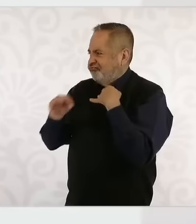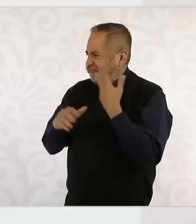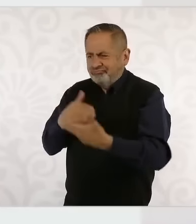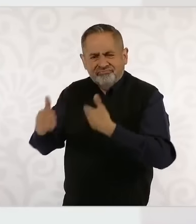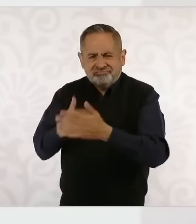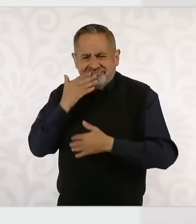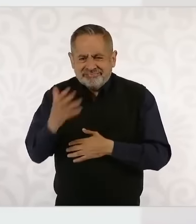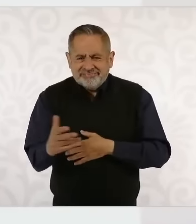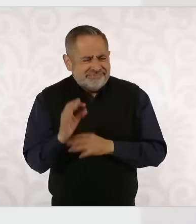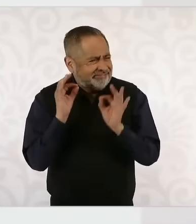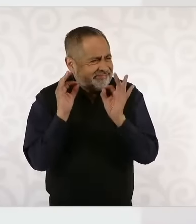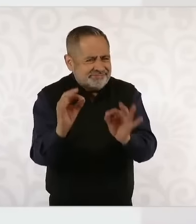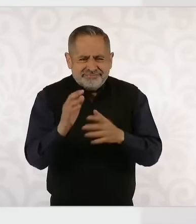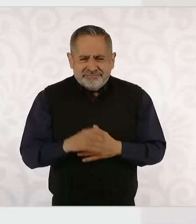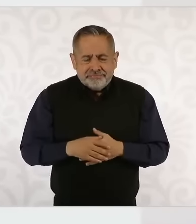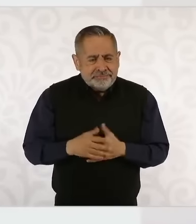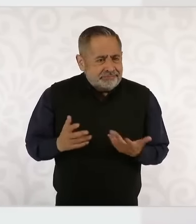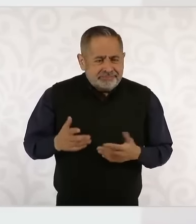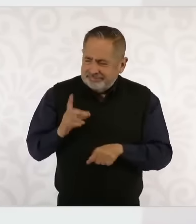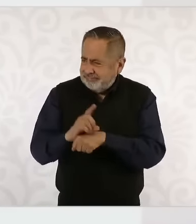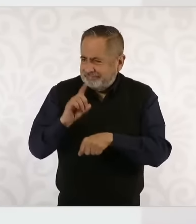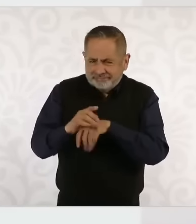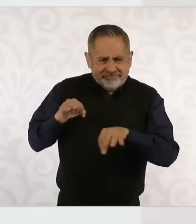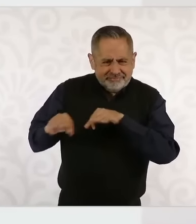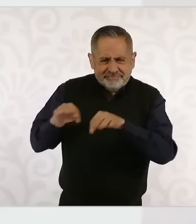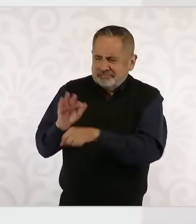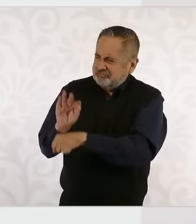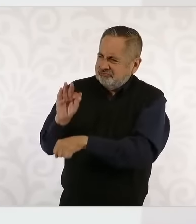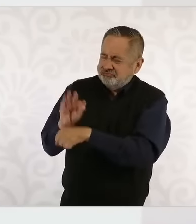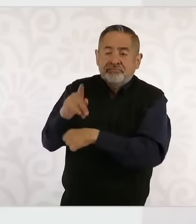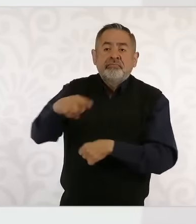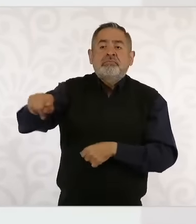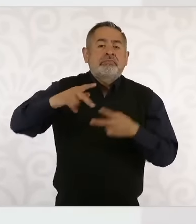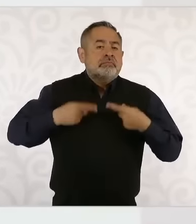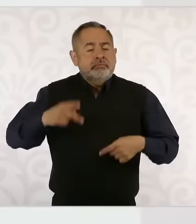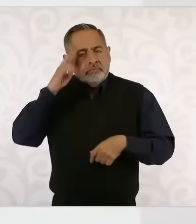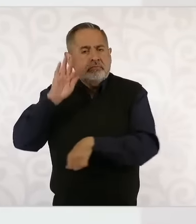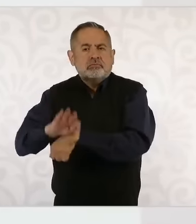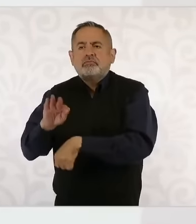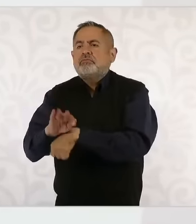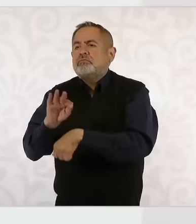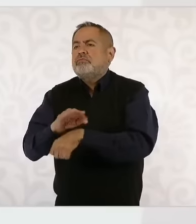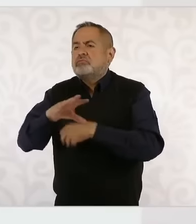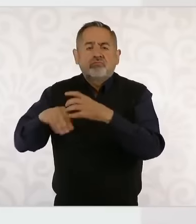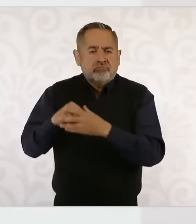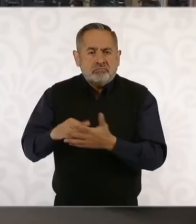seguimos avanzando todos los días, trabajando todos los días por el bien del pueblo de México, con resultados.